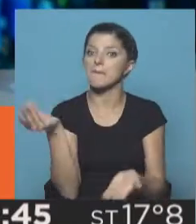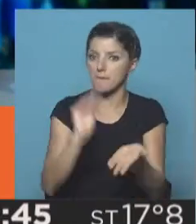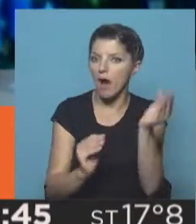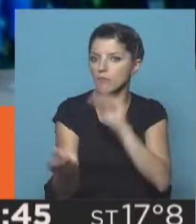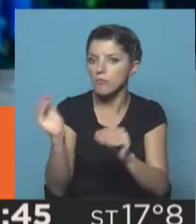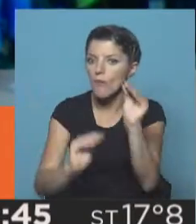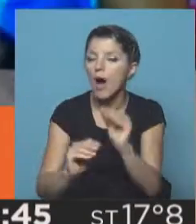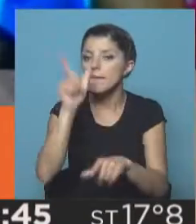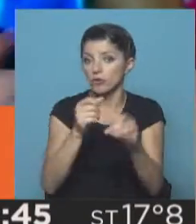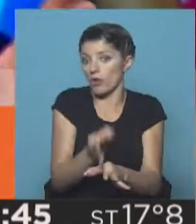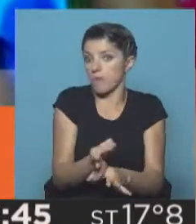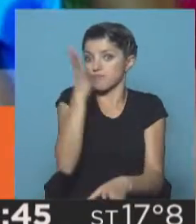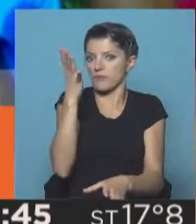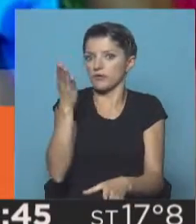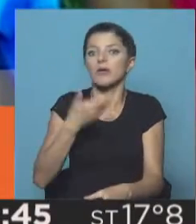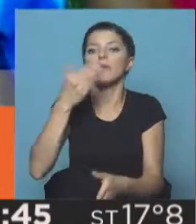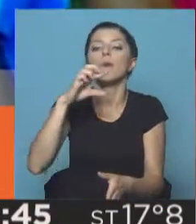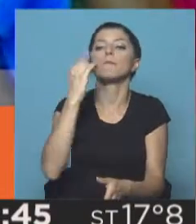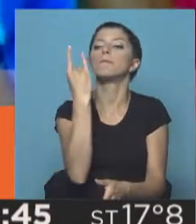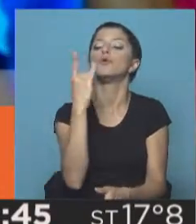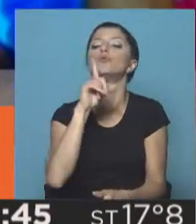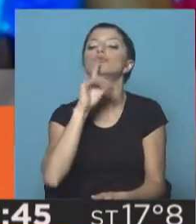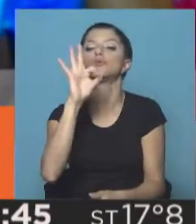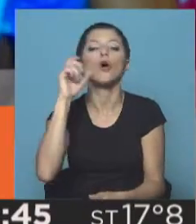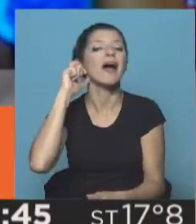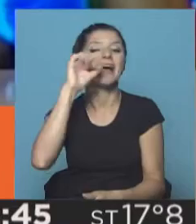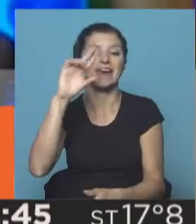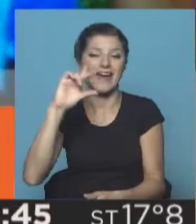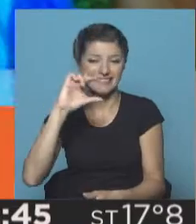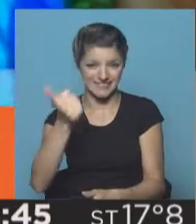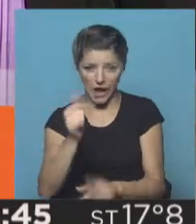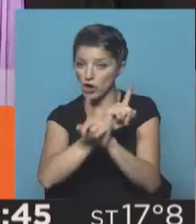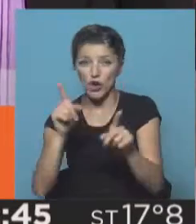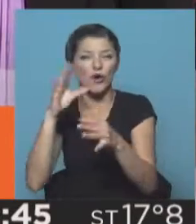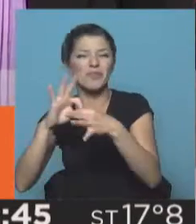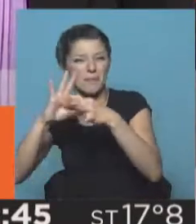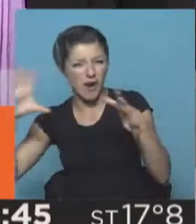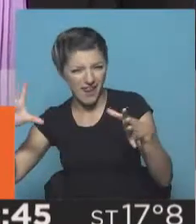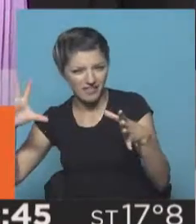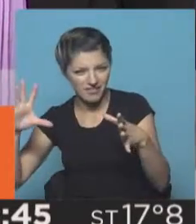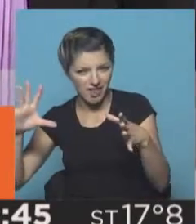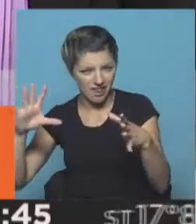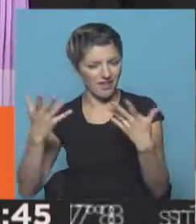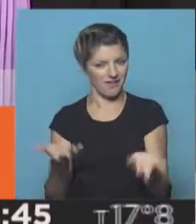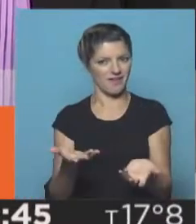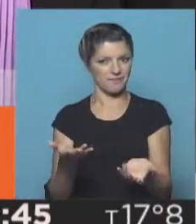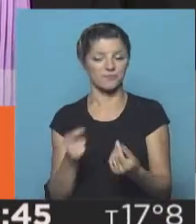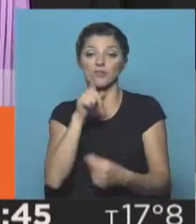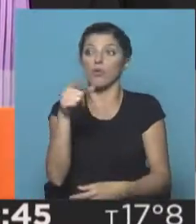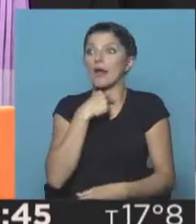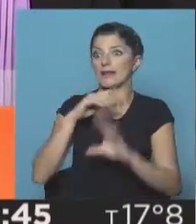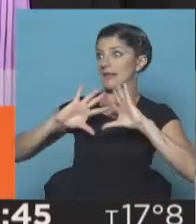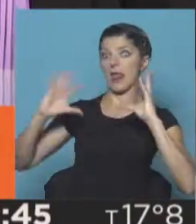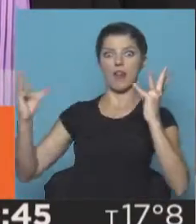muy prestigiosos que hablan de plutocracia en lugar de democracia, el vaciamiento del proyecto. Entonces, bueno, si vos querés cambiar el mundo y